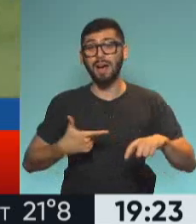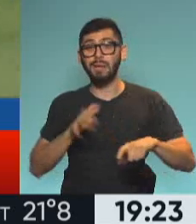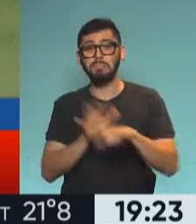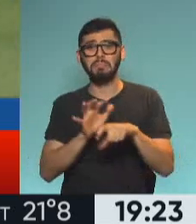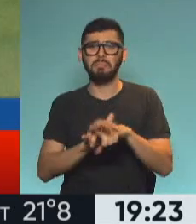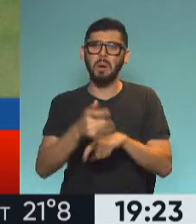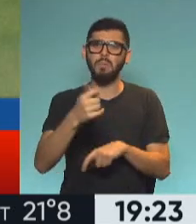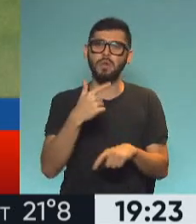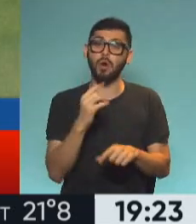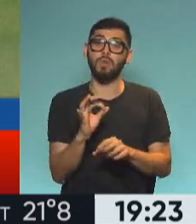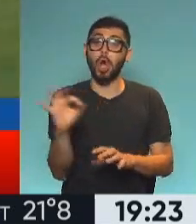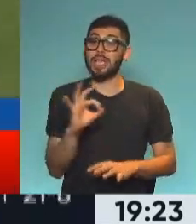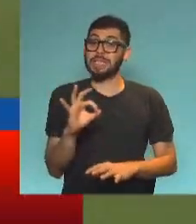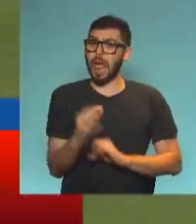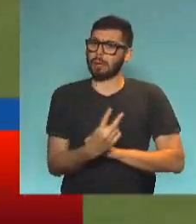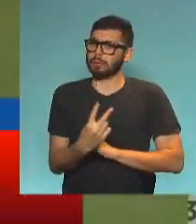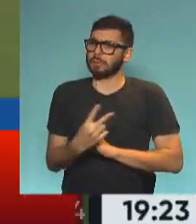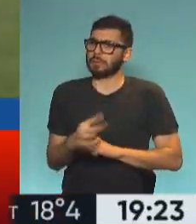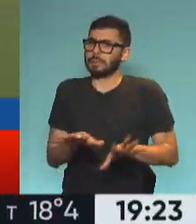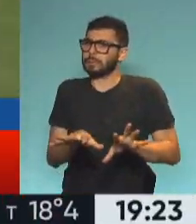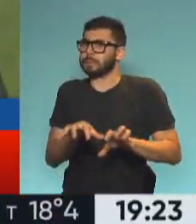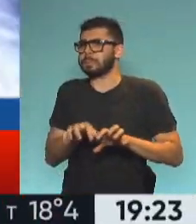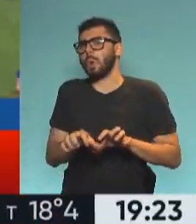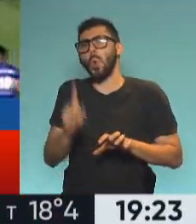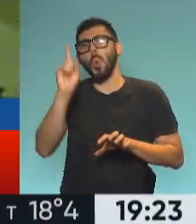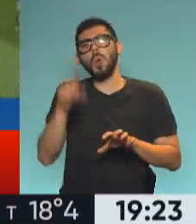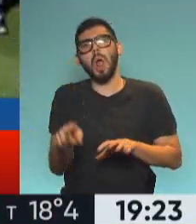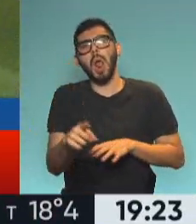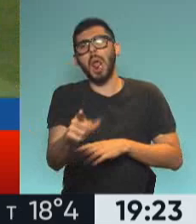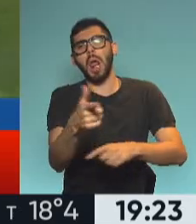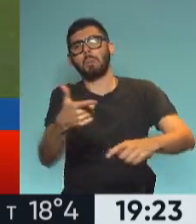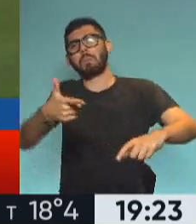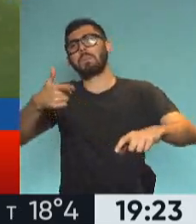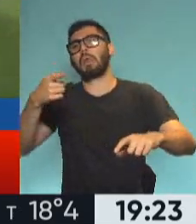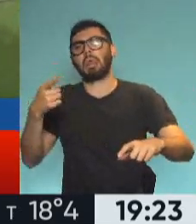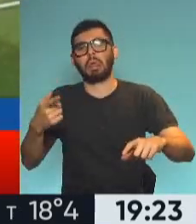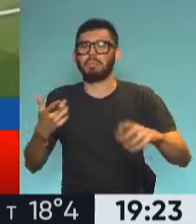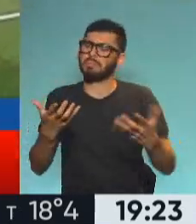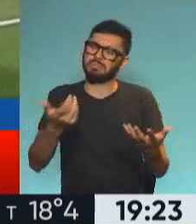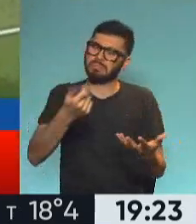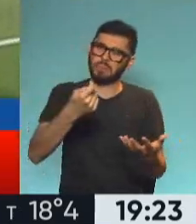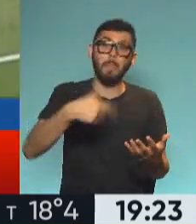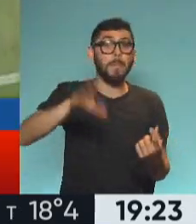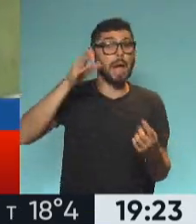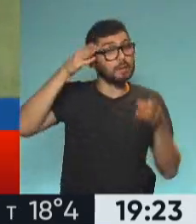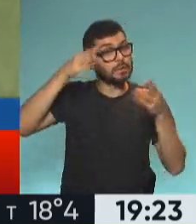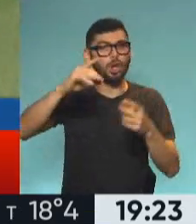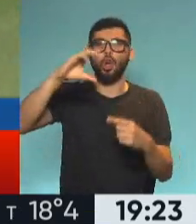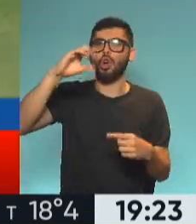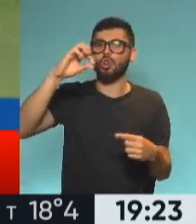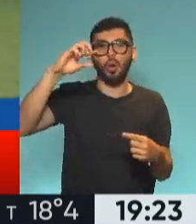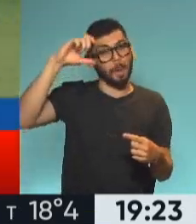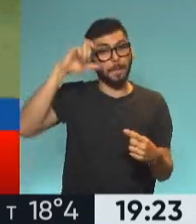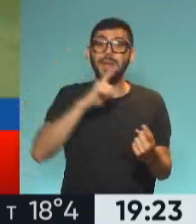el cero, algún esporádico, buscando a los delanteros, especialmente a Copetti, y